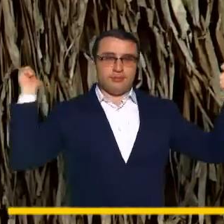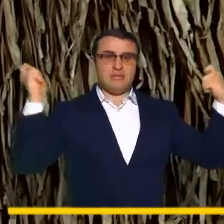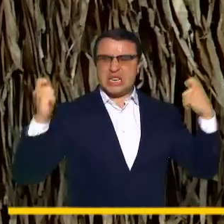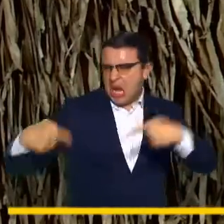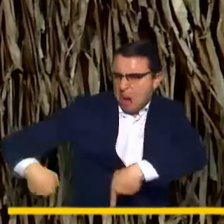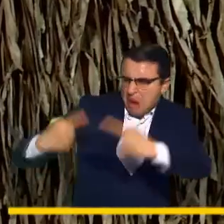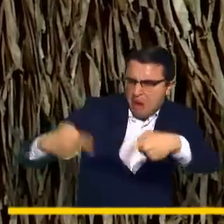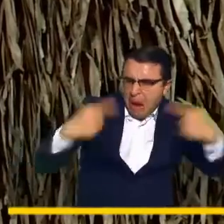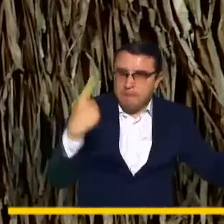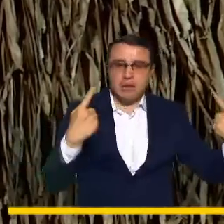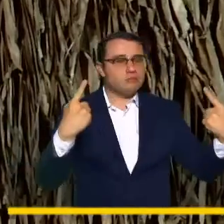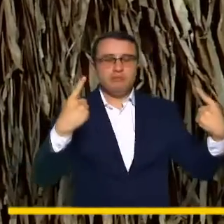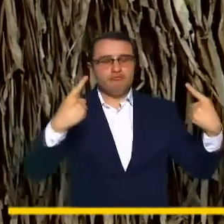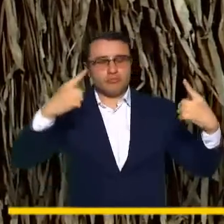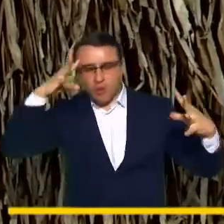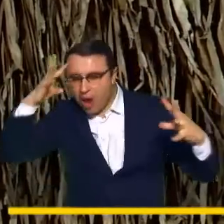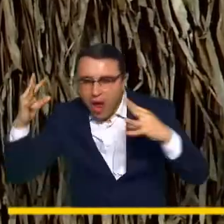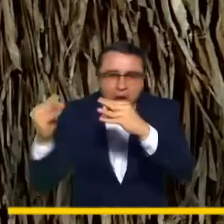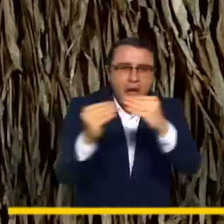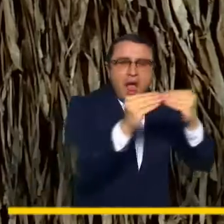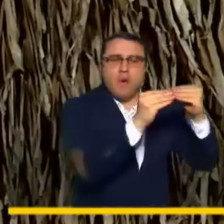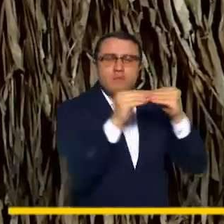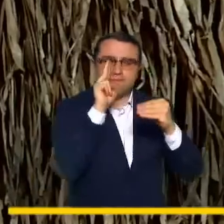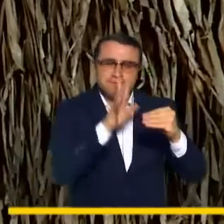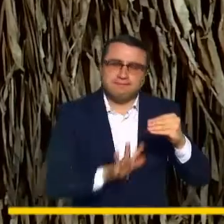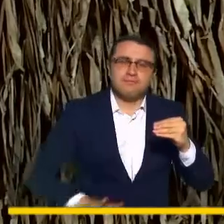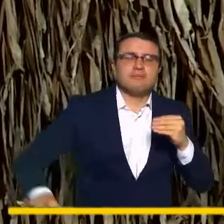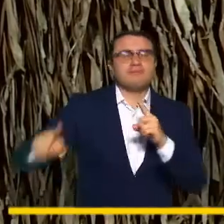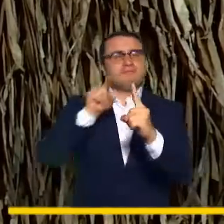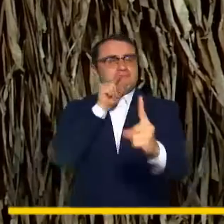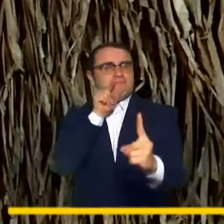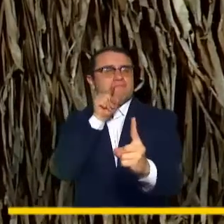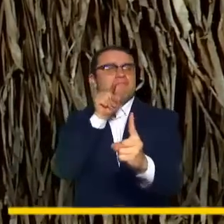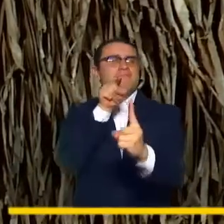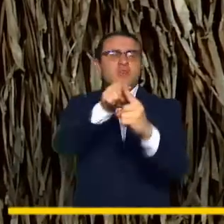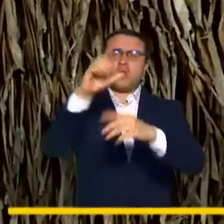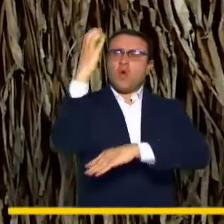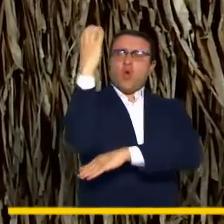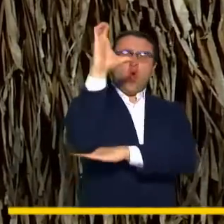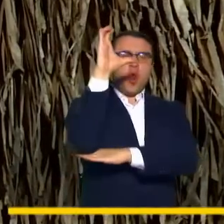reconciliación nacional y de la paz para hacer de Colombia